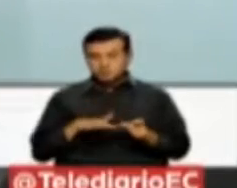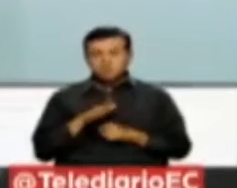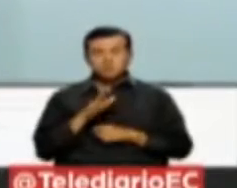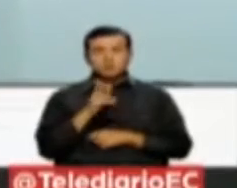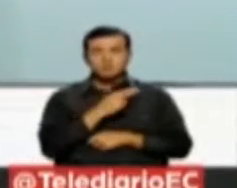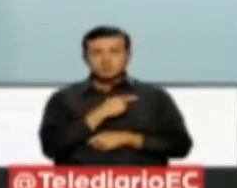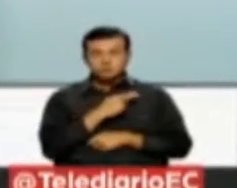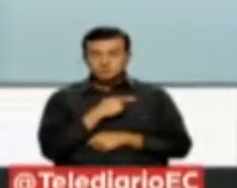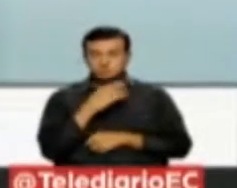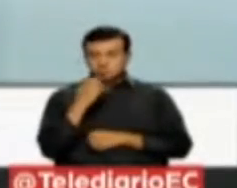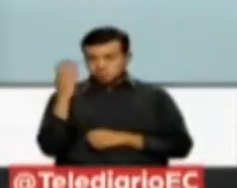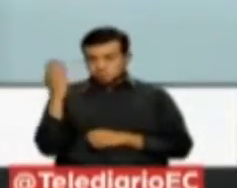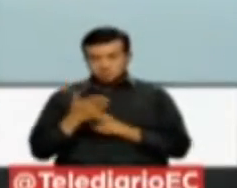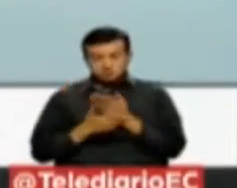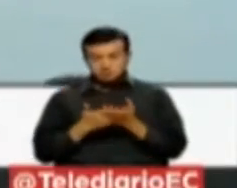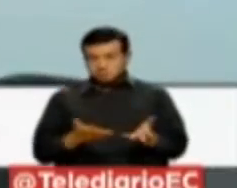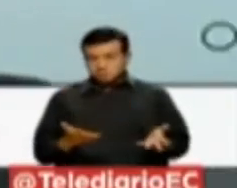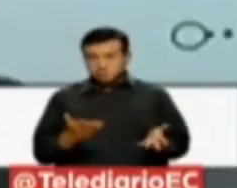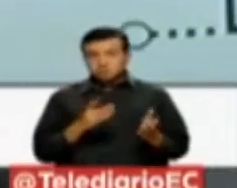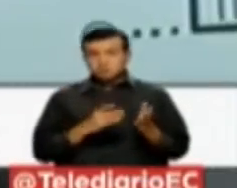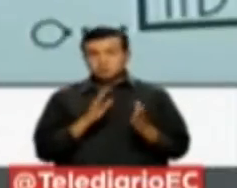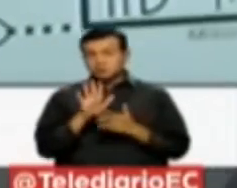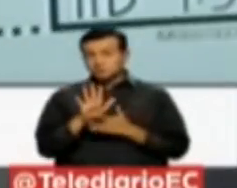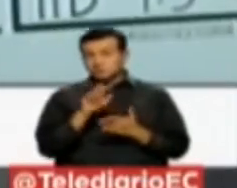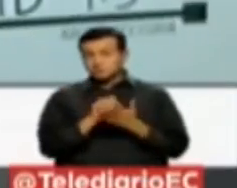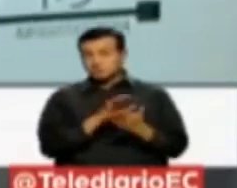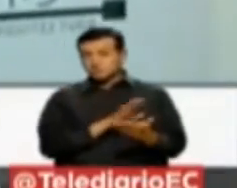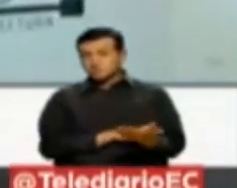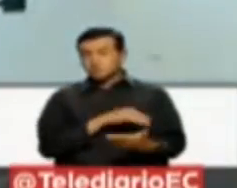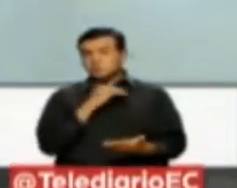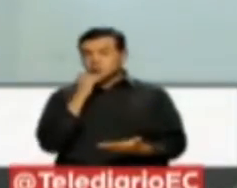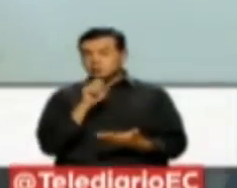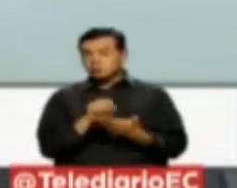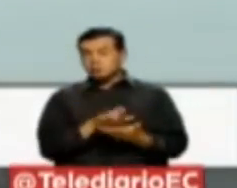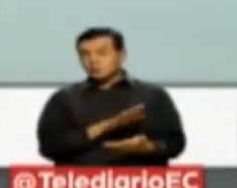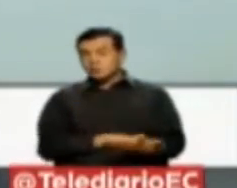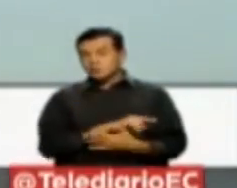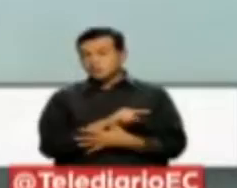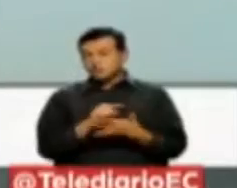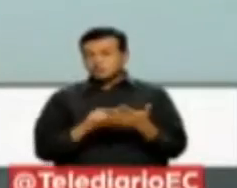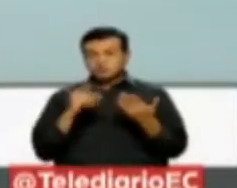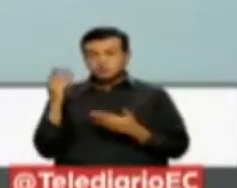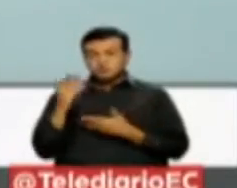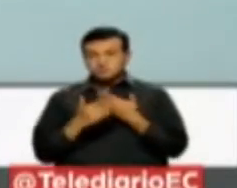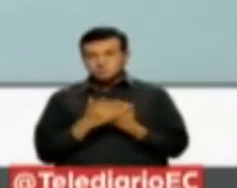la academia, pueden venir acá para desarrollar proyectos, alguna necesidad que tengan,